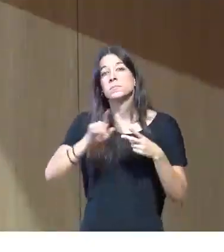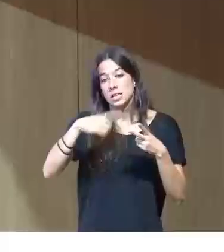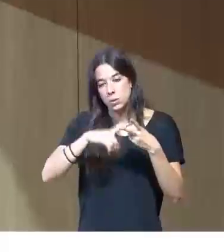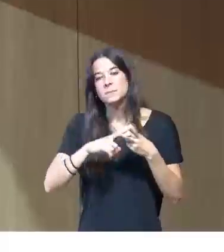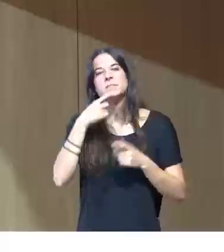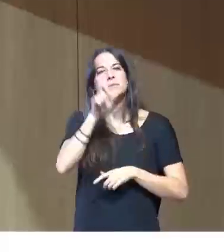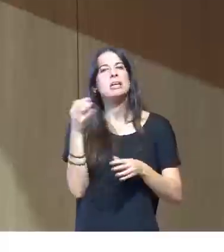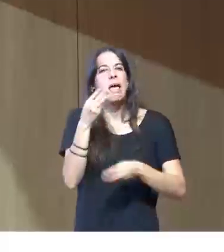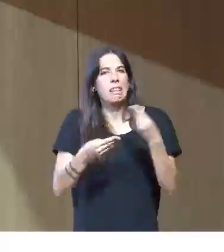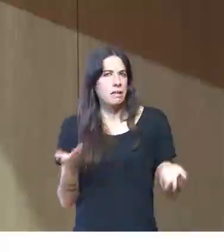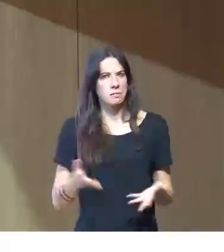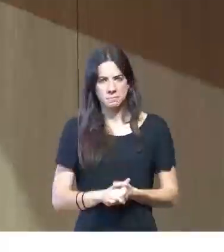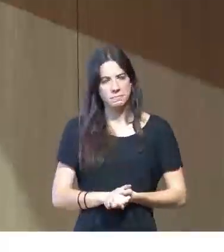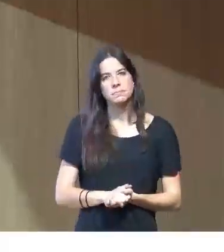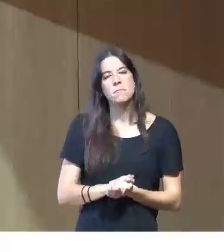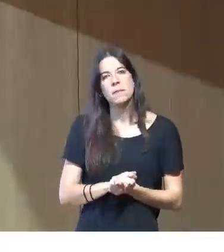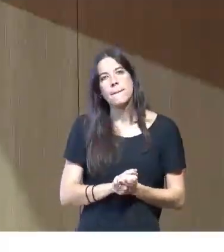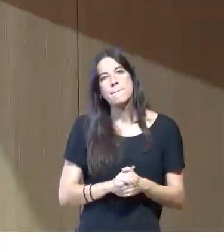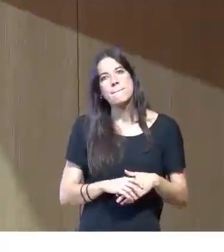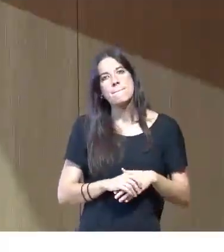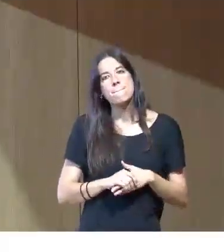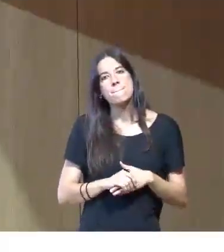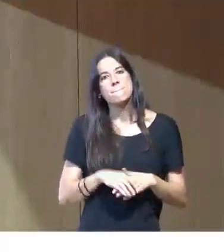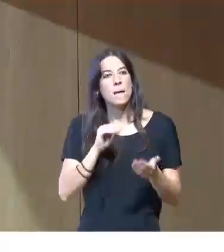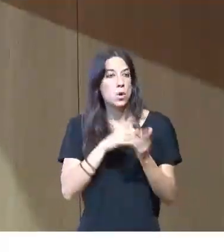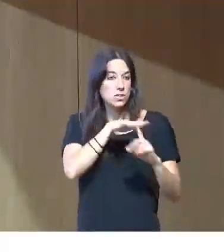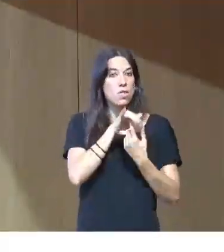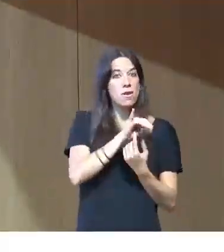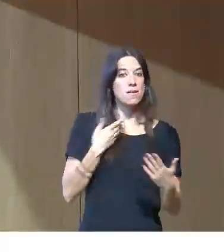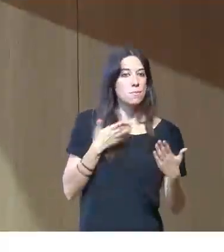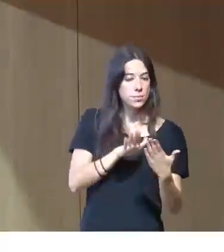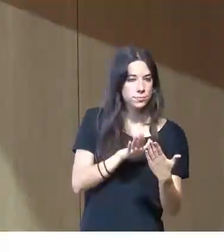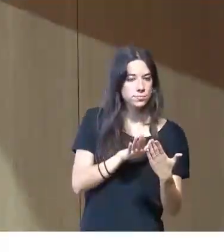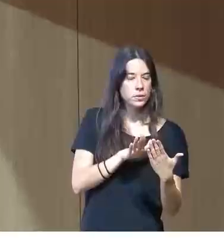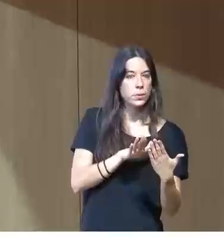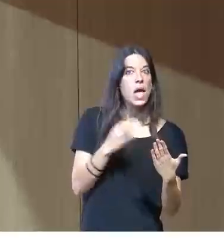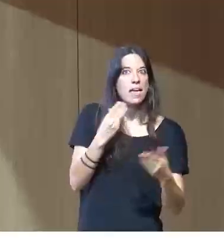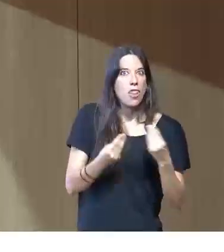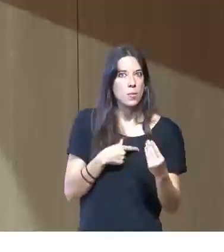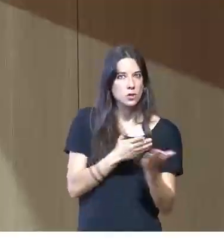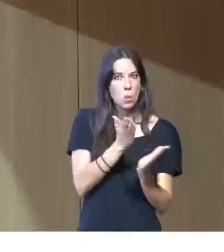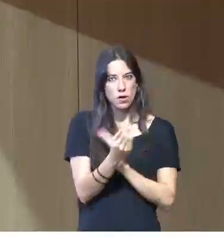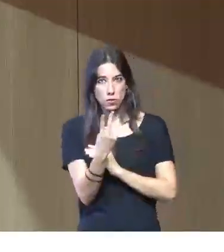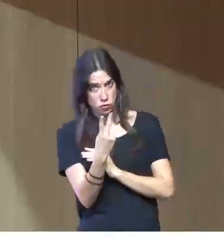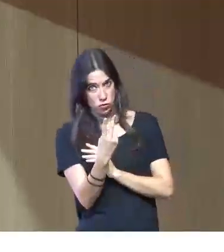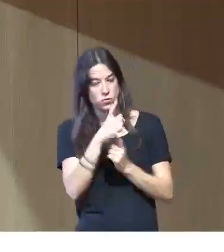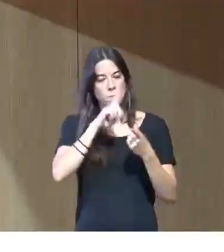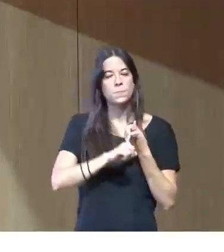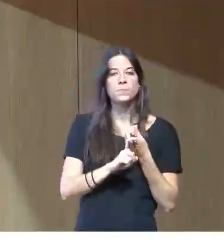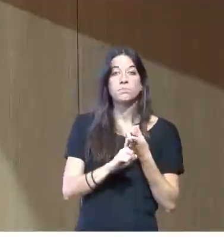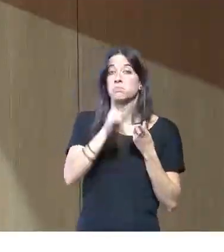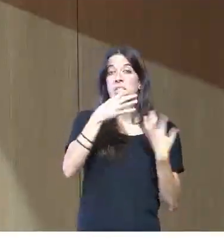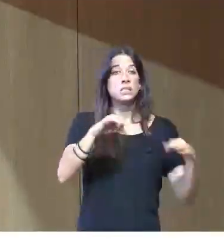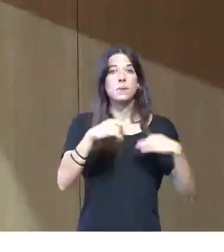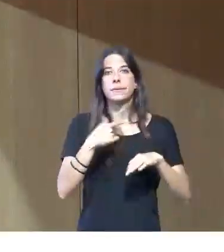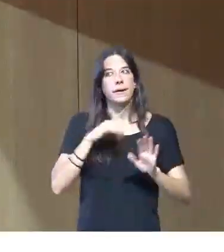esta persona ante toda esta situación pues tiene dos opciones o simplemente es